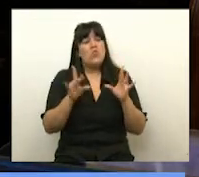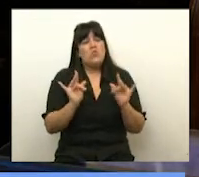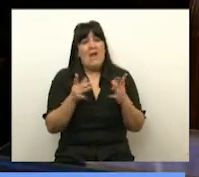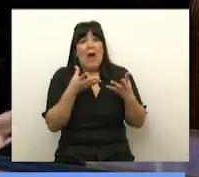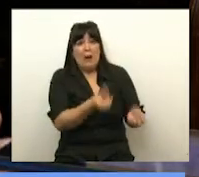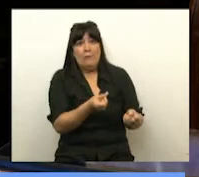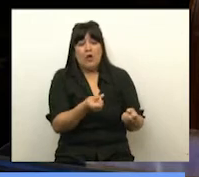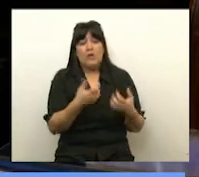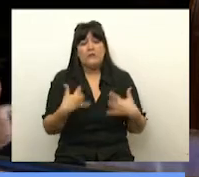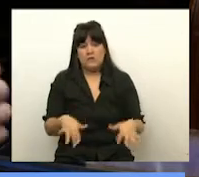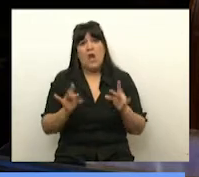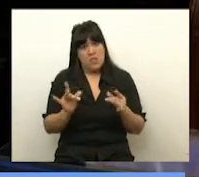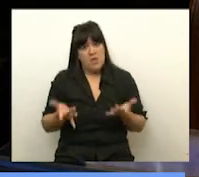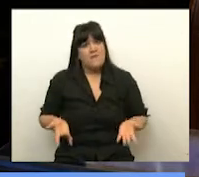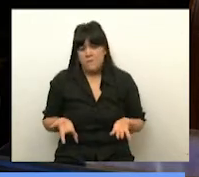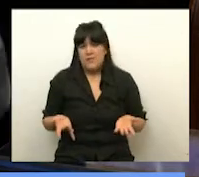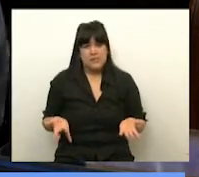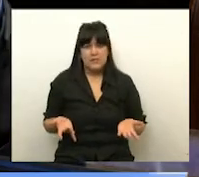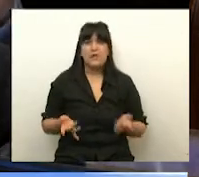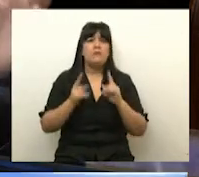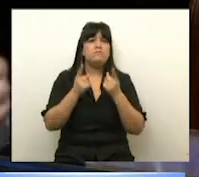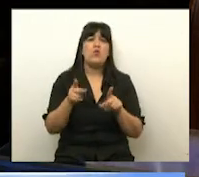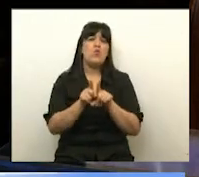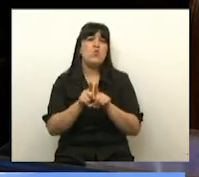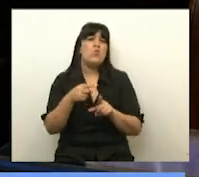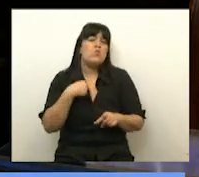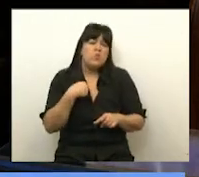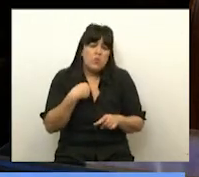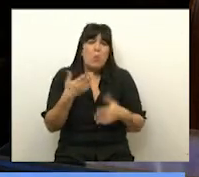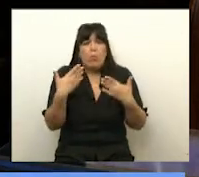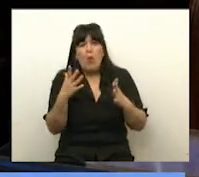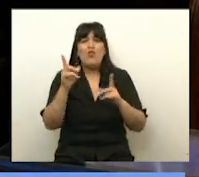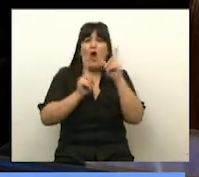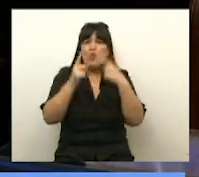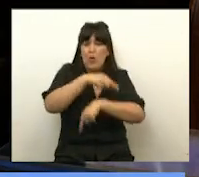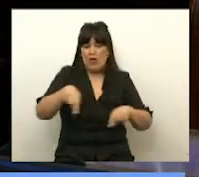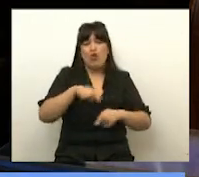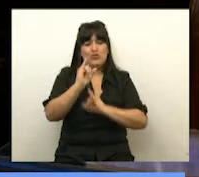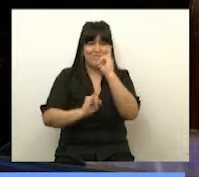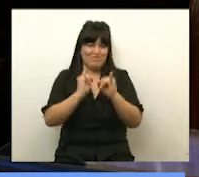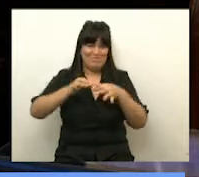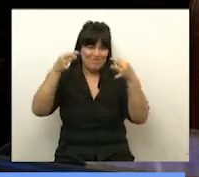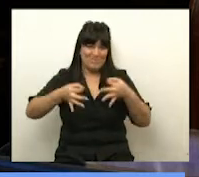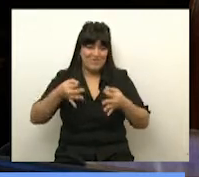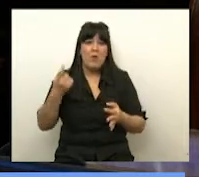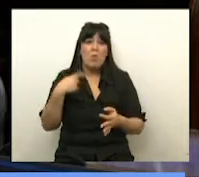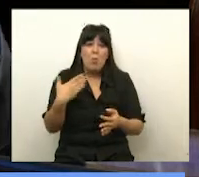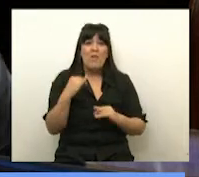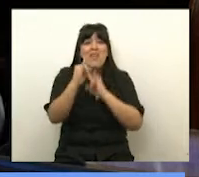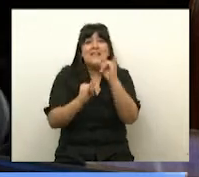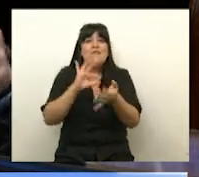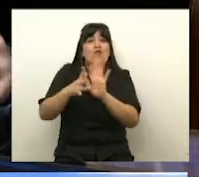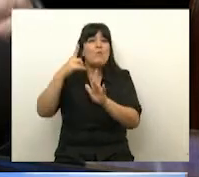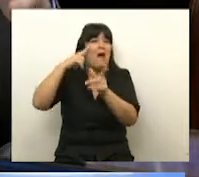acompañar, inclusive más allá de lo que uno puede, y también creo que algunas consideraciones corresponden, de lo que uno puede decir, de lo que